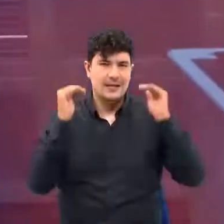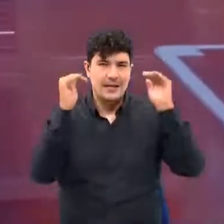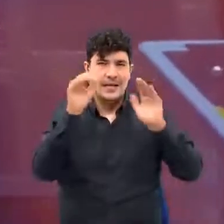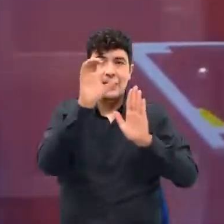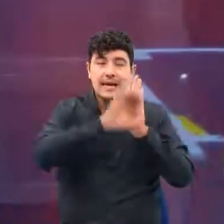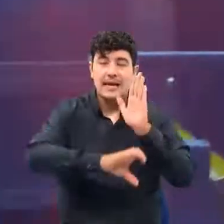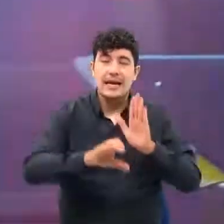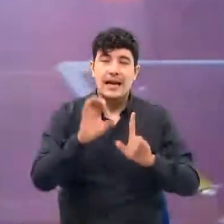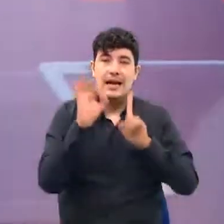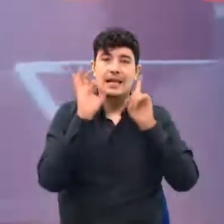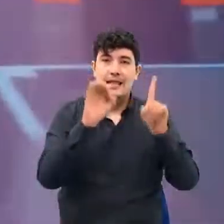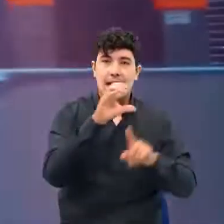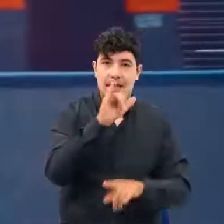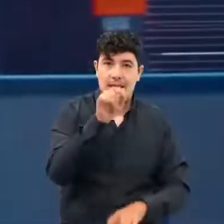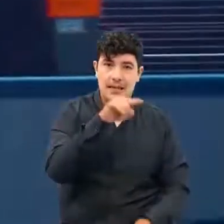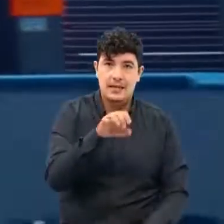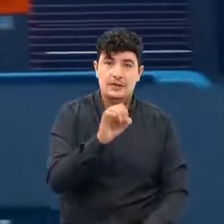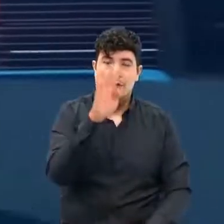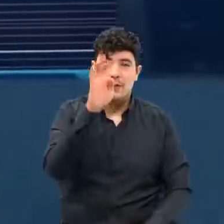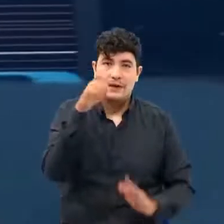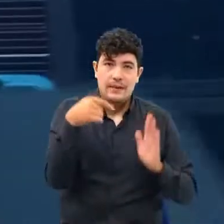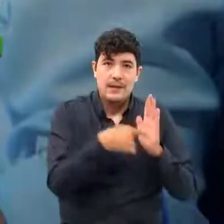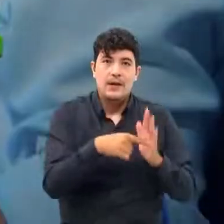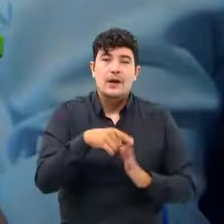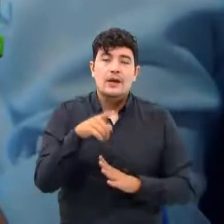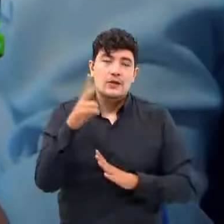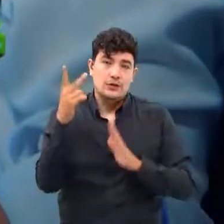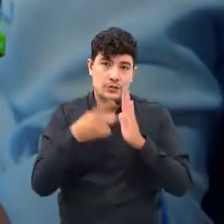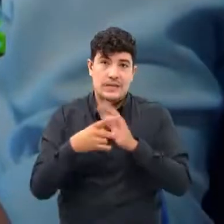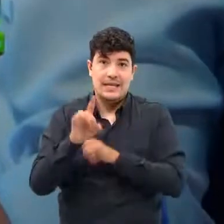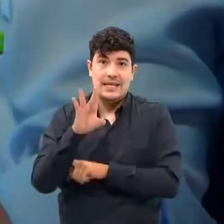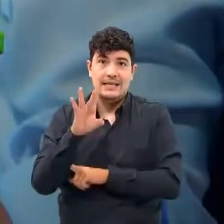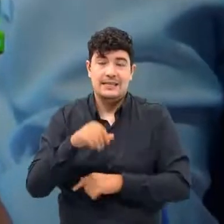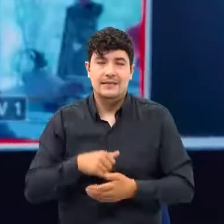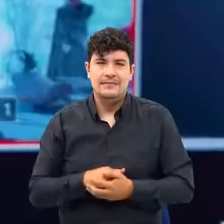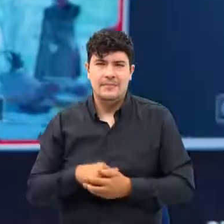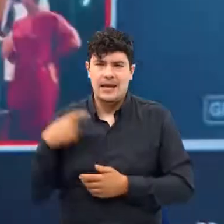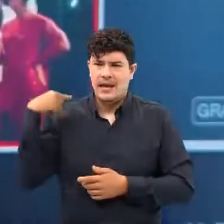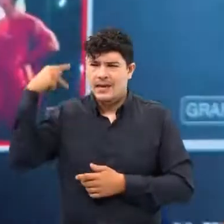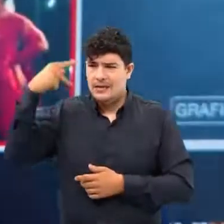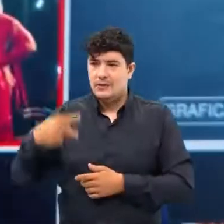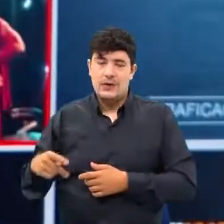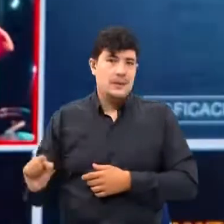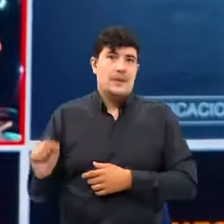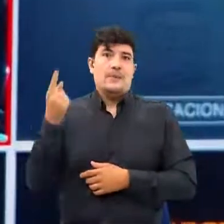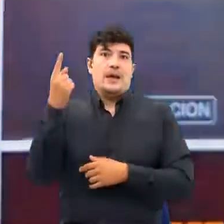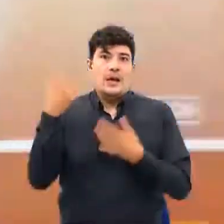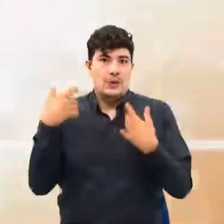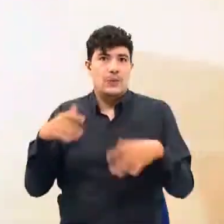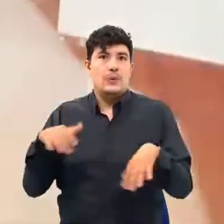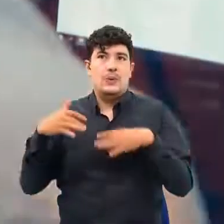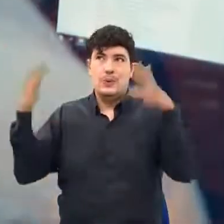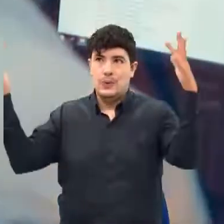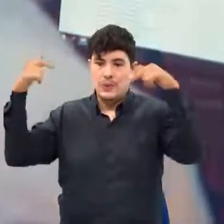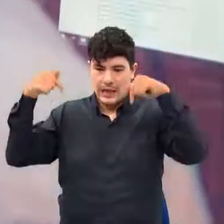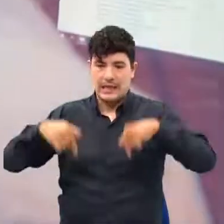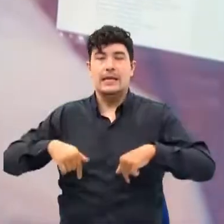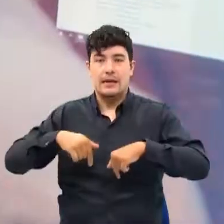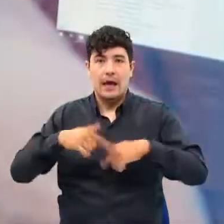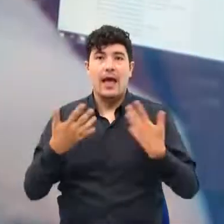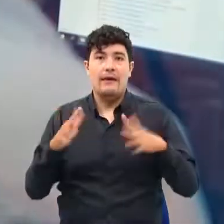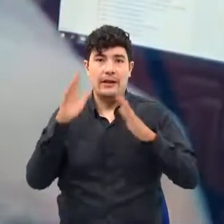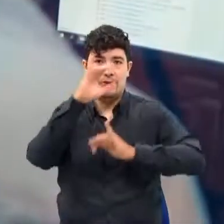ISO 9001-2015. Por primera vez en la historia, somos anfitriones de eventos internacionales.